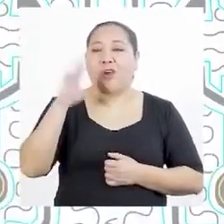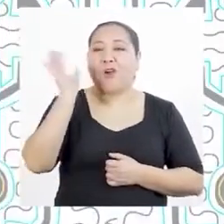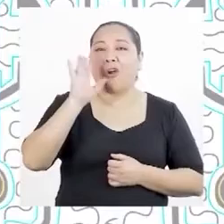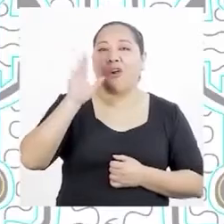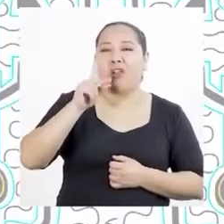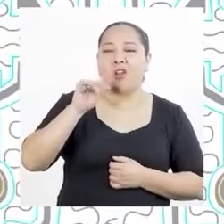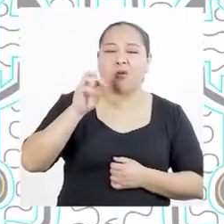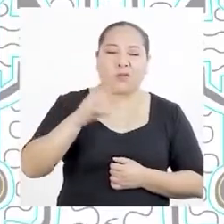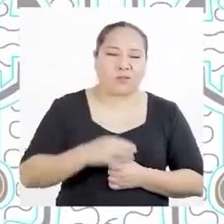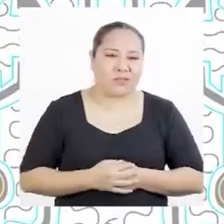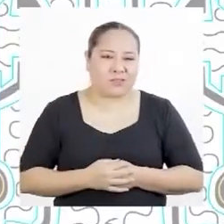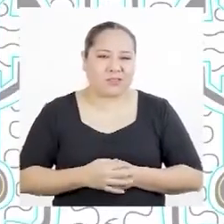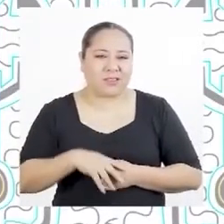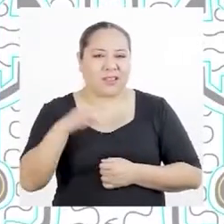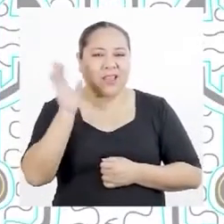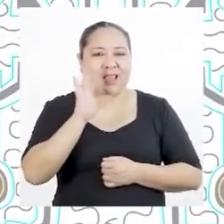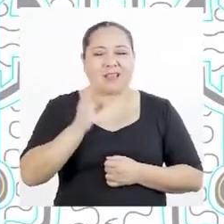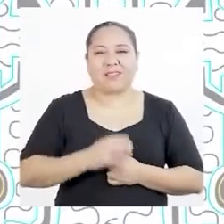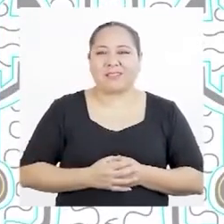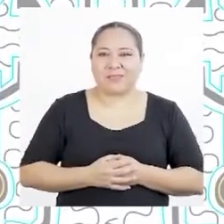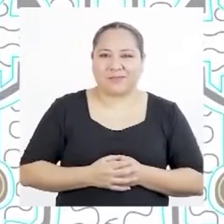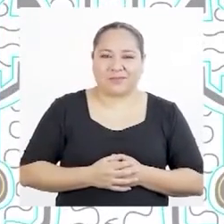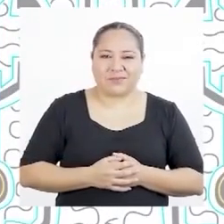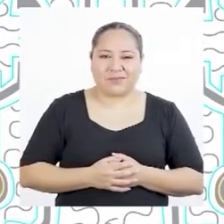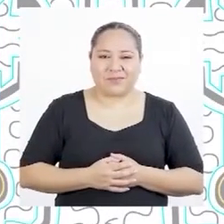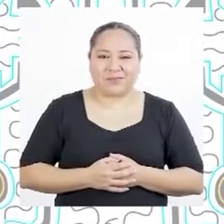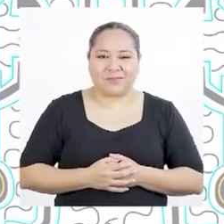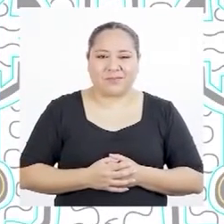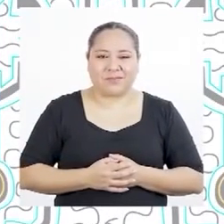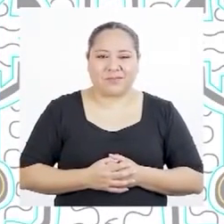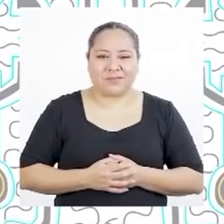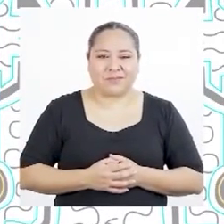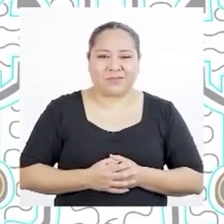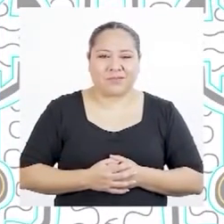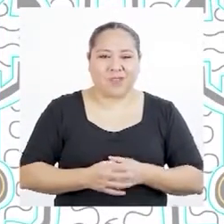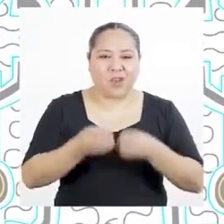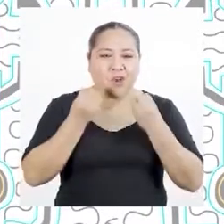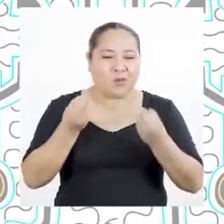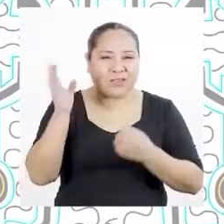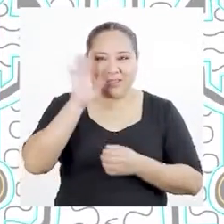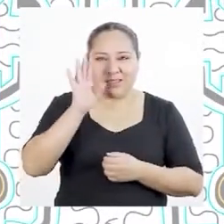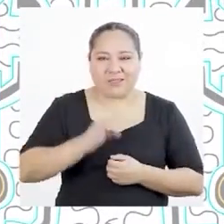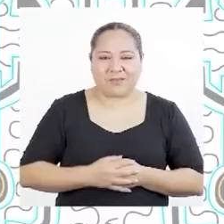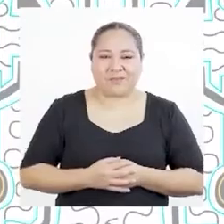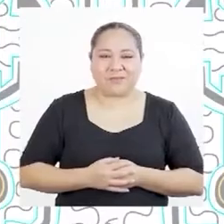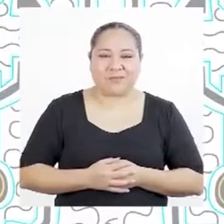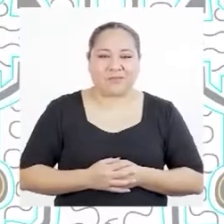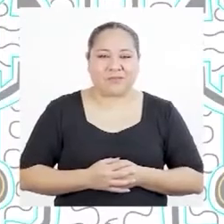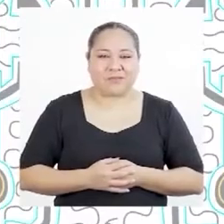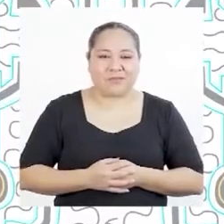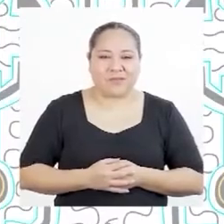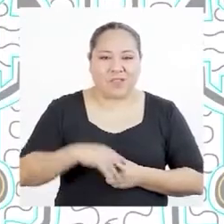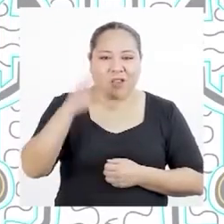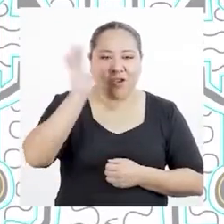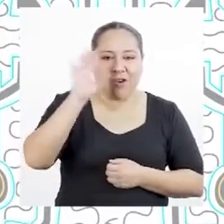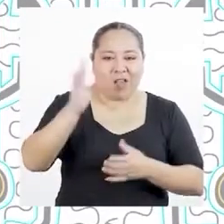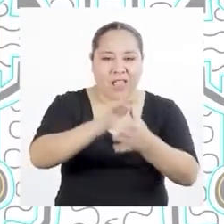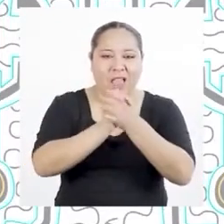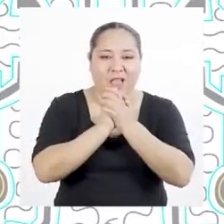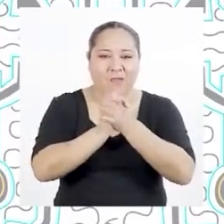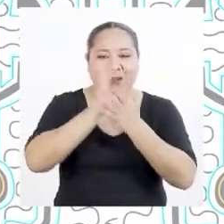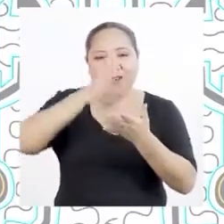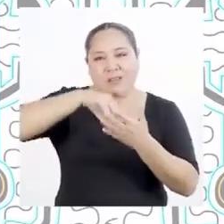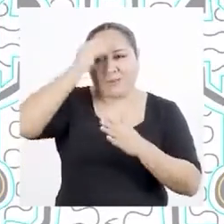¡Hola, Cubi! ¡Kamisaraki! ¡Kunjas, Taza! ¡Abiroe, Bancarupe! ¡Heroe,